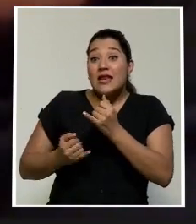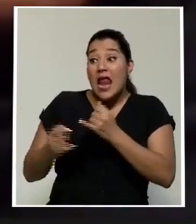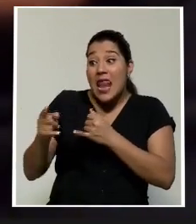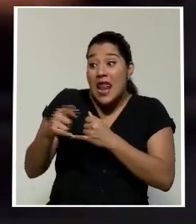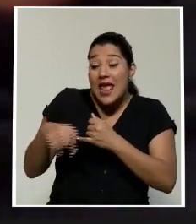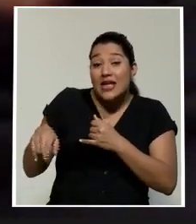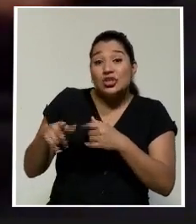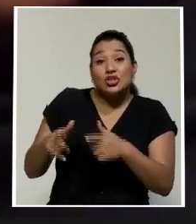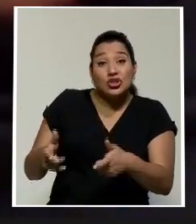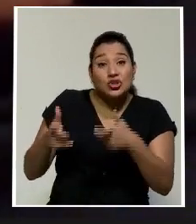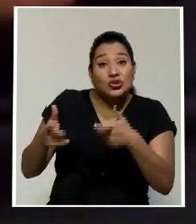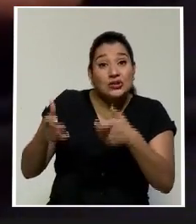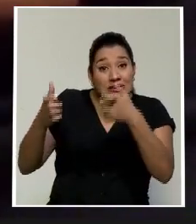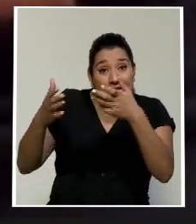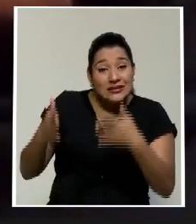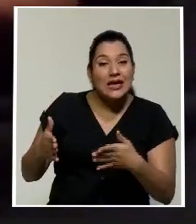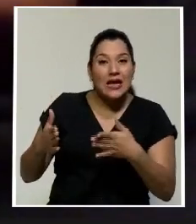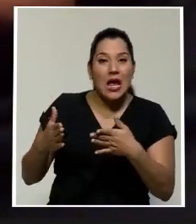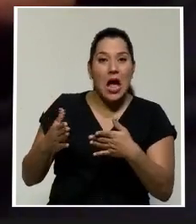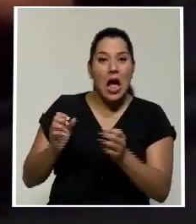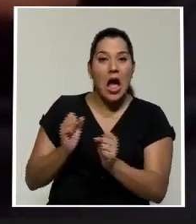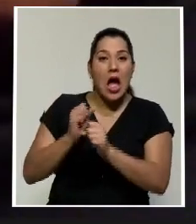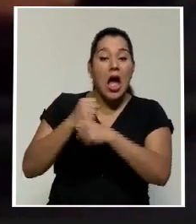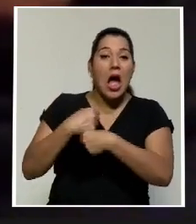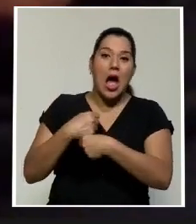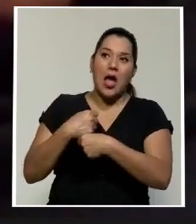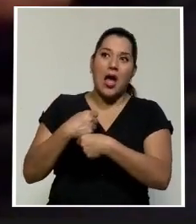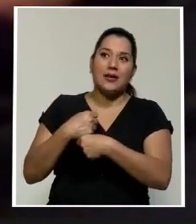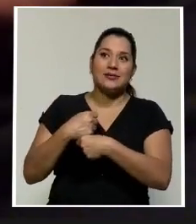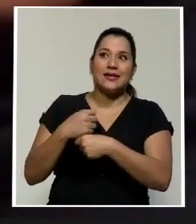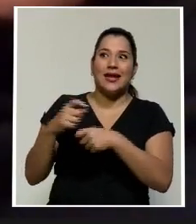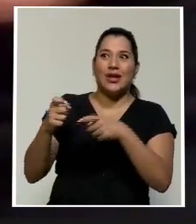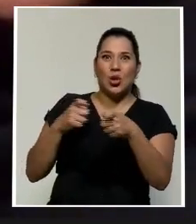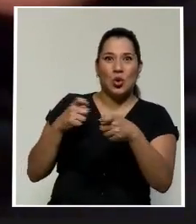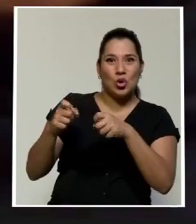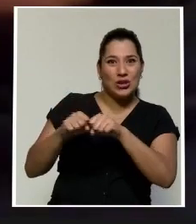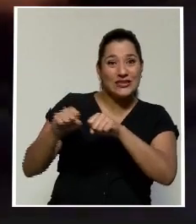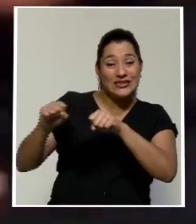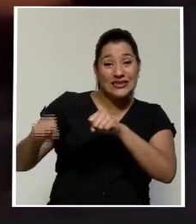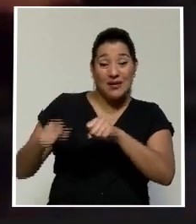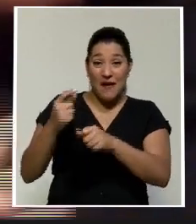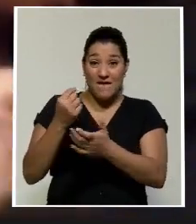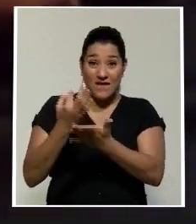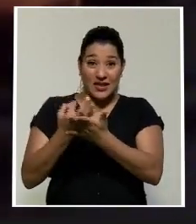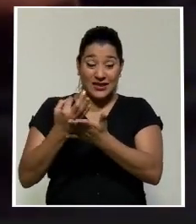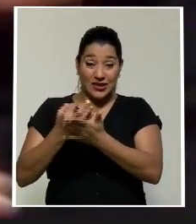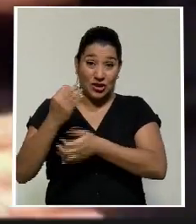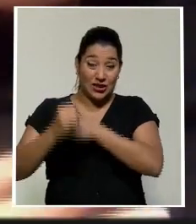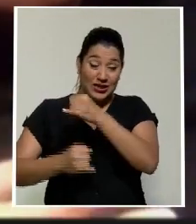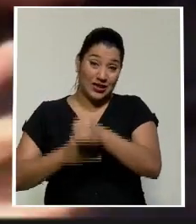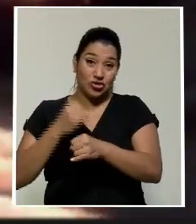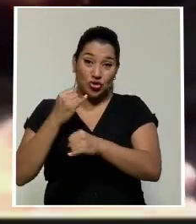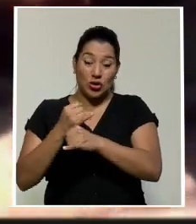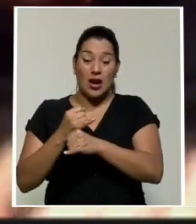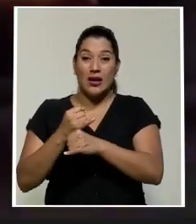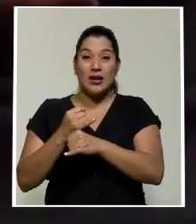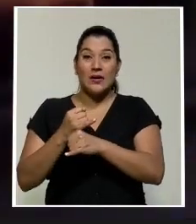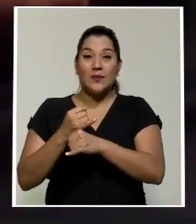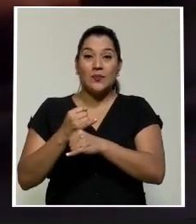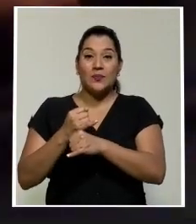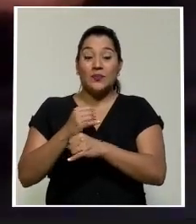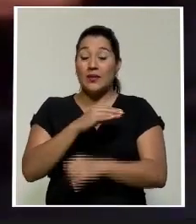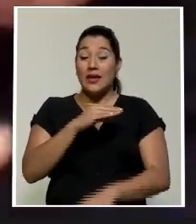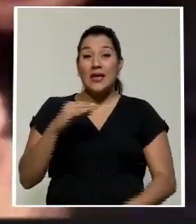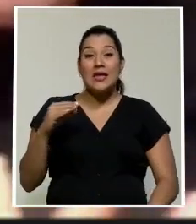que terminan armando la estructura del sistema financiero internacional y le han dejado cableado, y ese es el término que